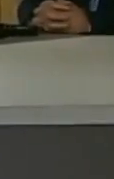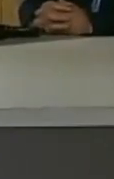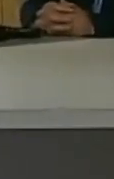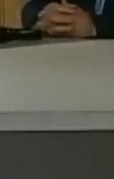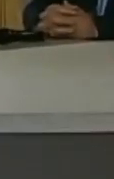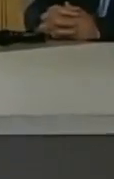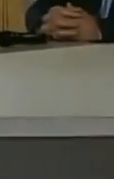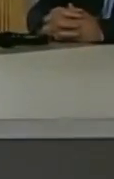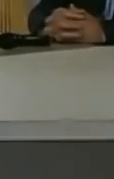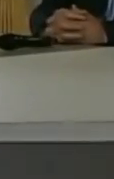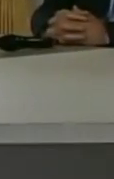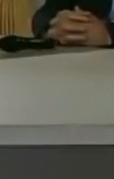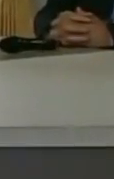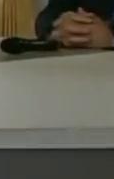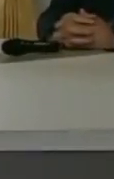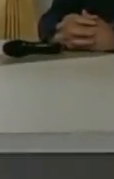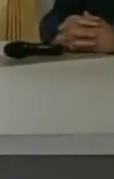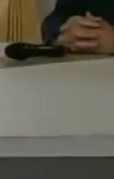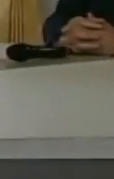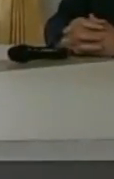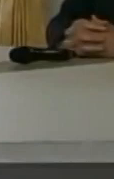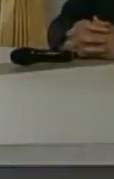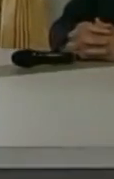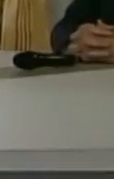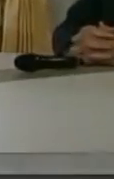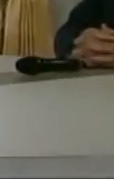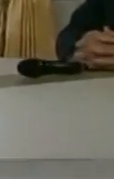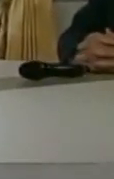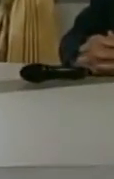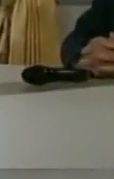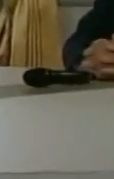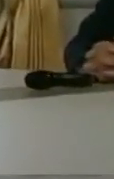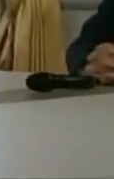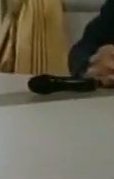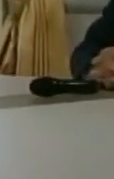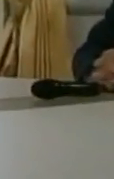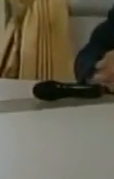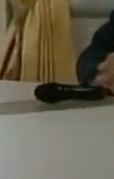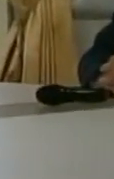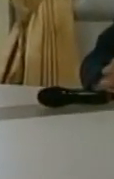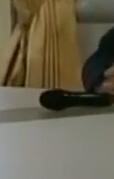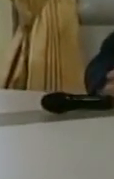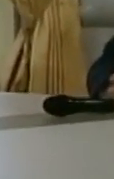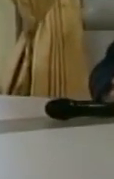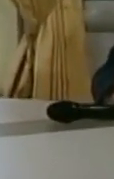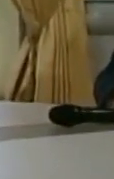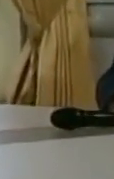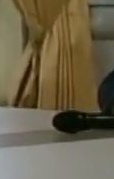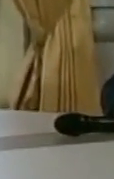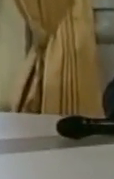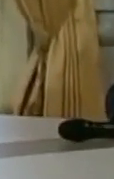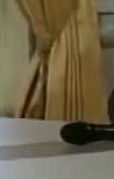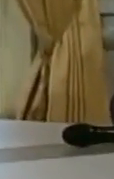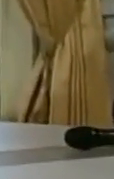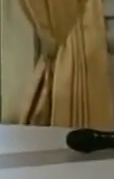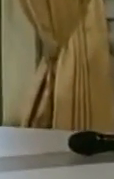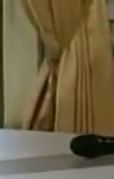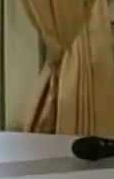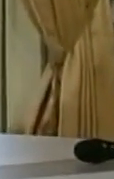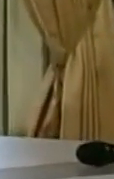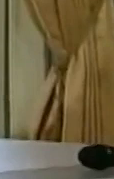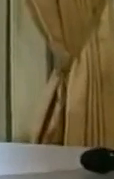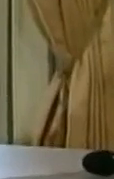1 de octubre, primer lunes de la semana, primer día del mes